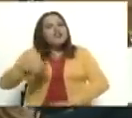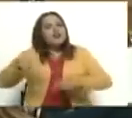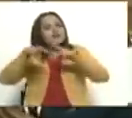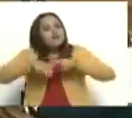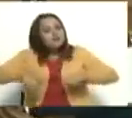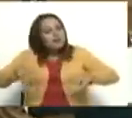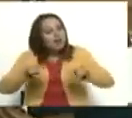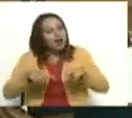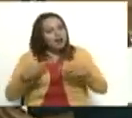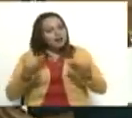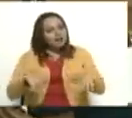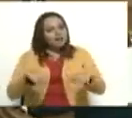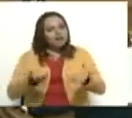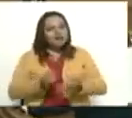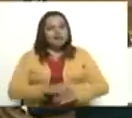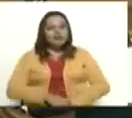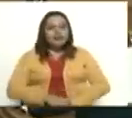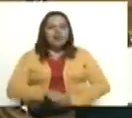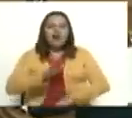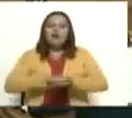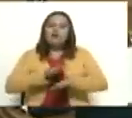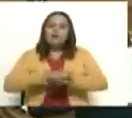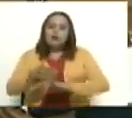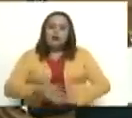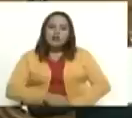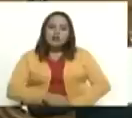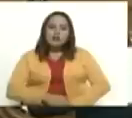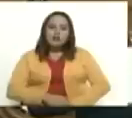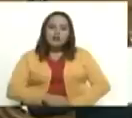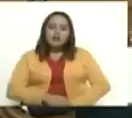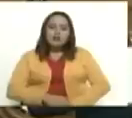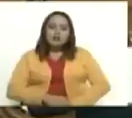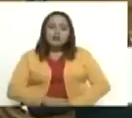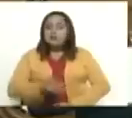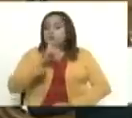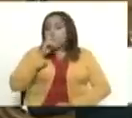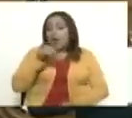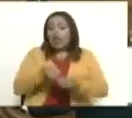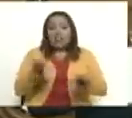nosotros. Porque lo otro sería ser cómplice de la amnesia lacunar.